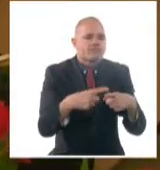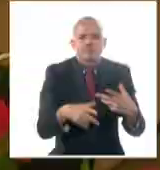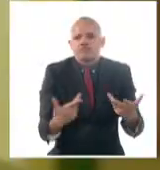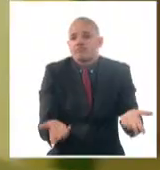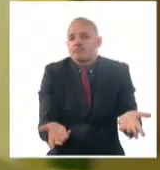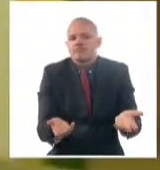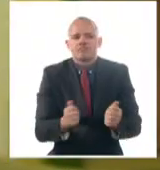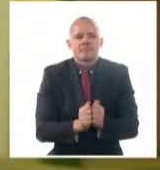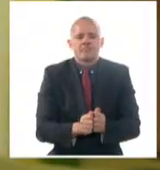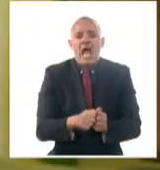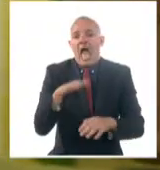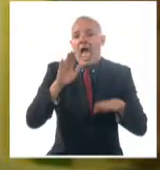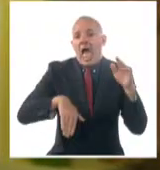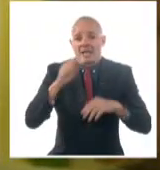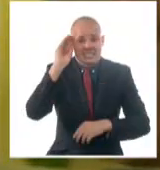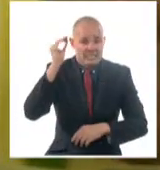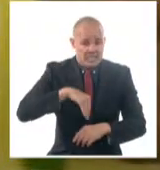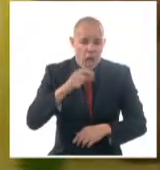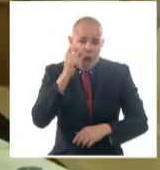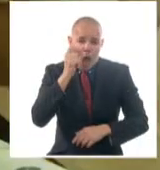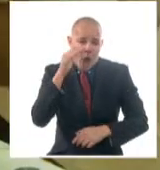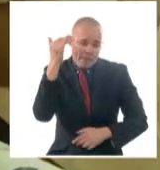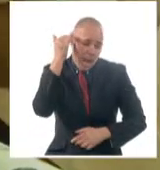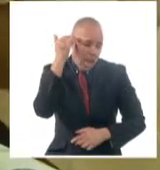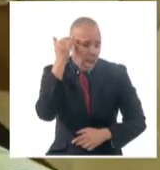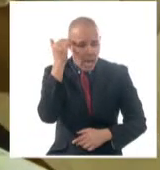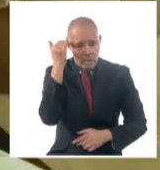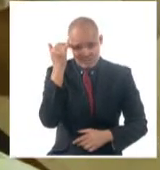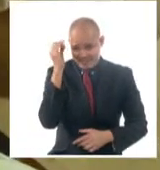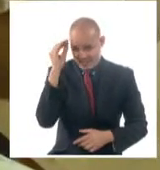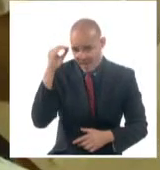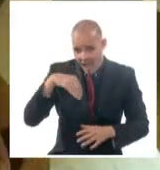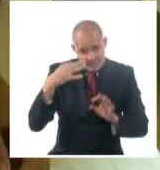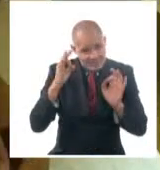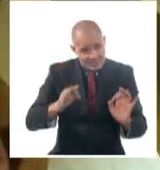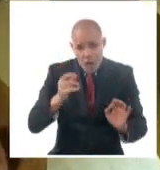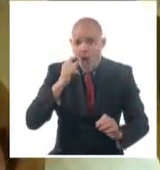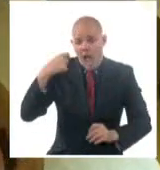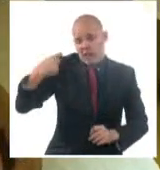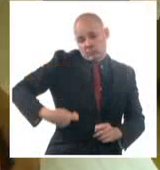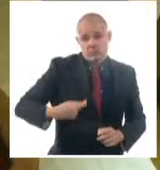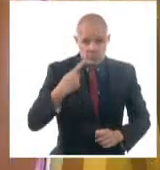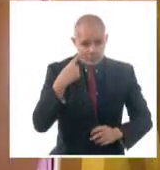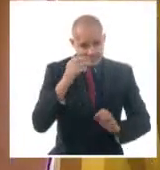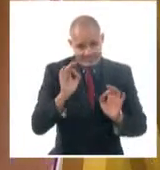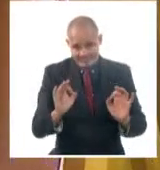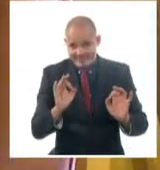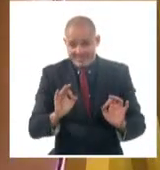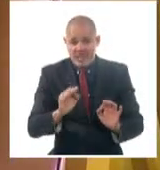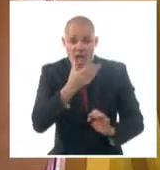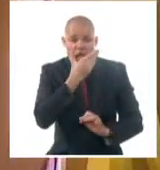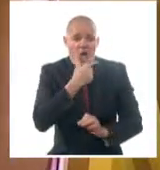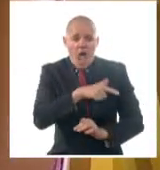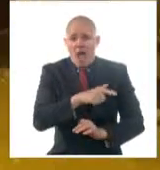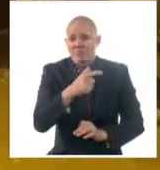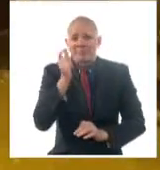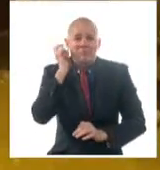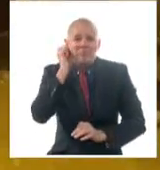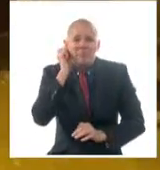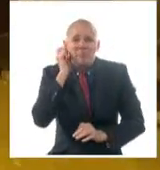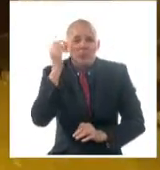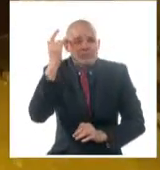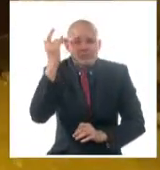de violencia basada en género. Estamos en un contexto también, sabemos, patriarcal, etcétera, y la adolescente no está en condiciones muchas veces